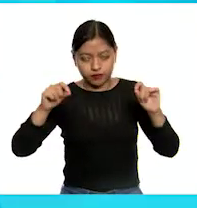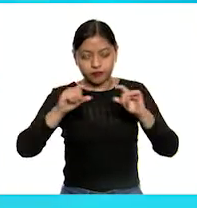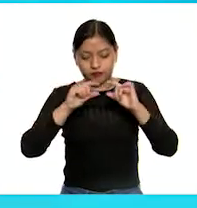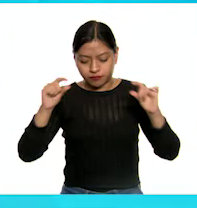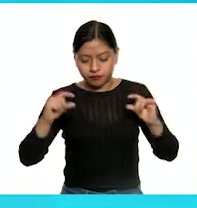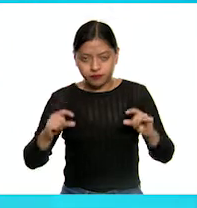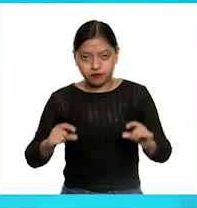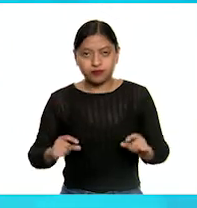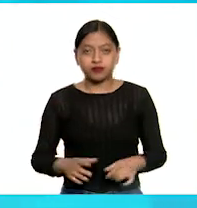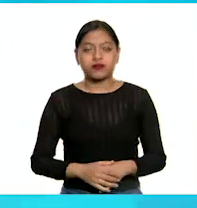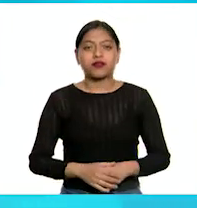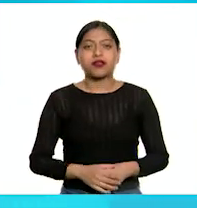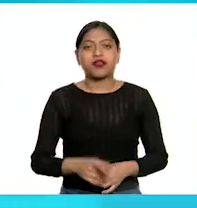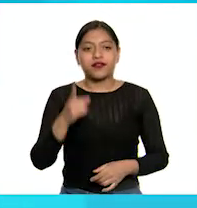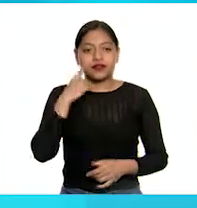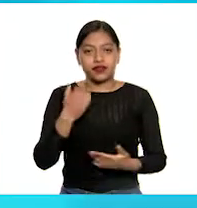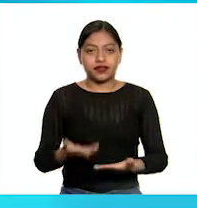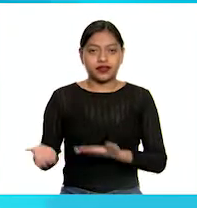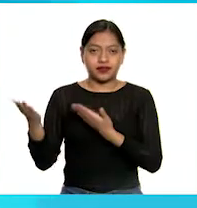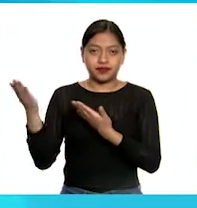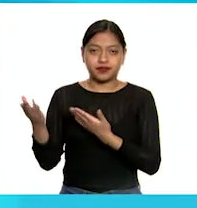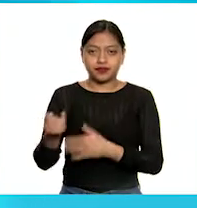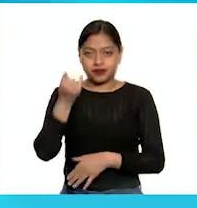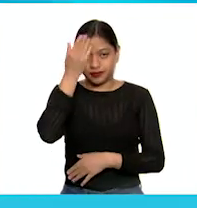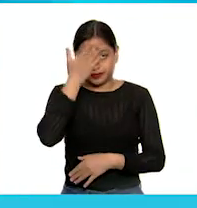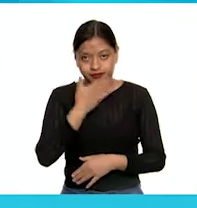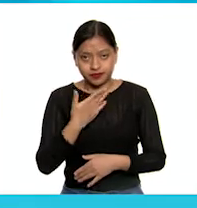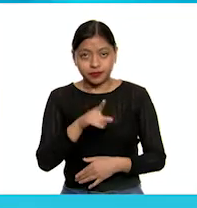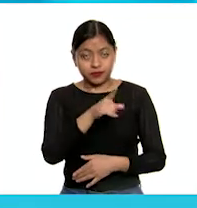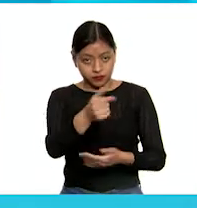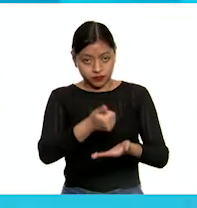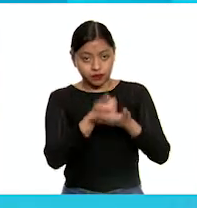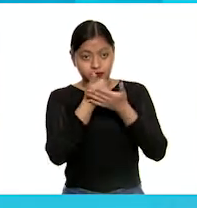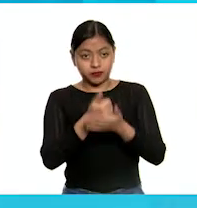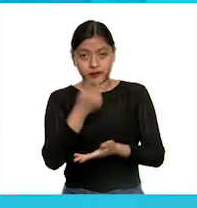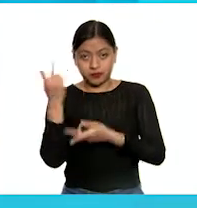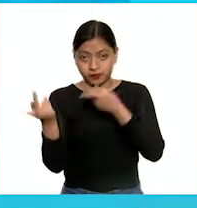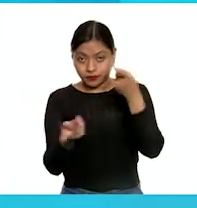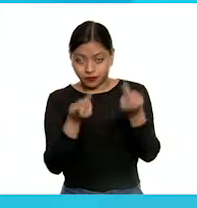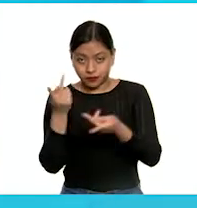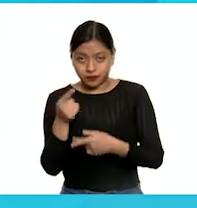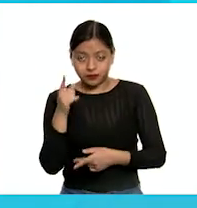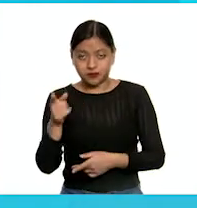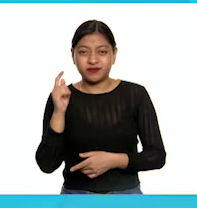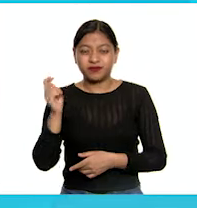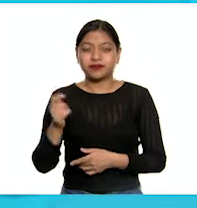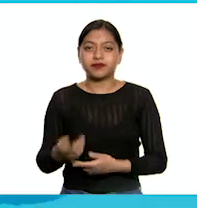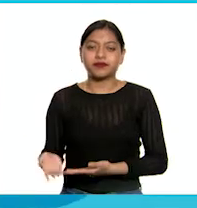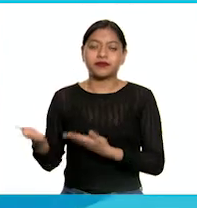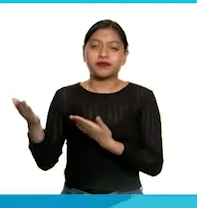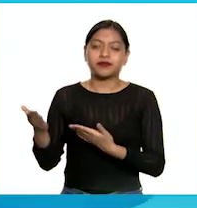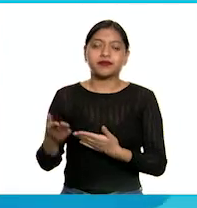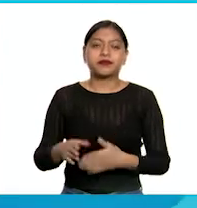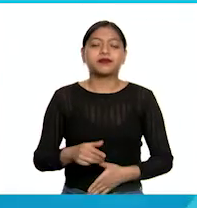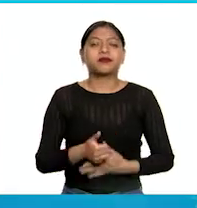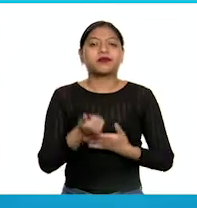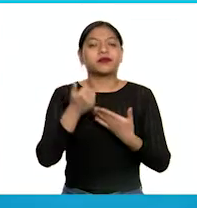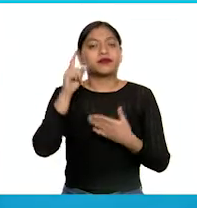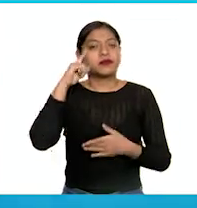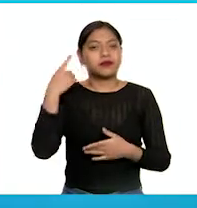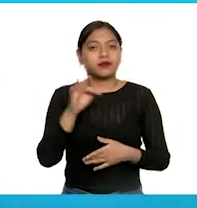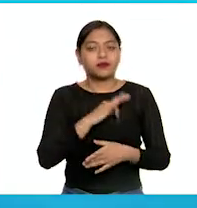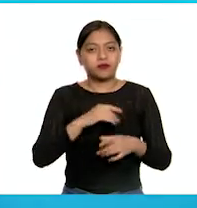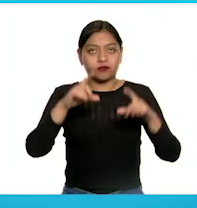donde ahí está. ¿Me ayudas a leer las preguntas que son elementos que forman parte